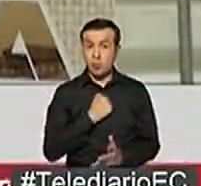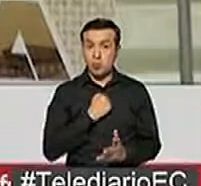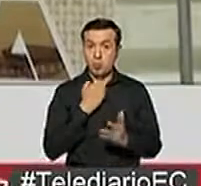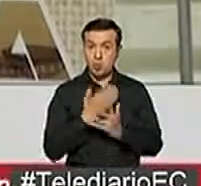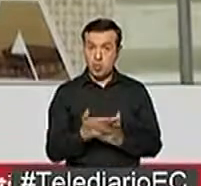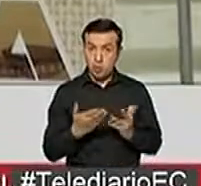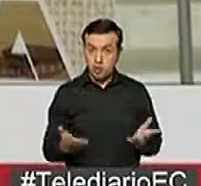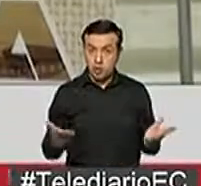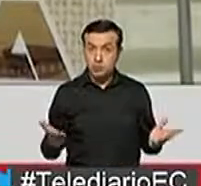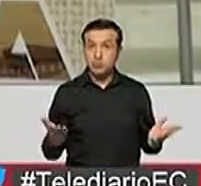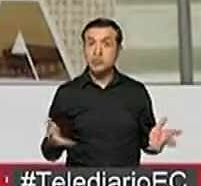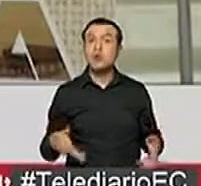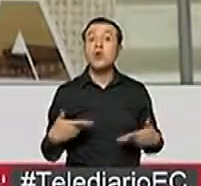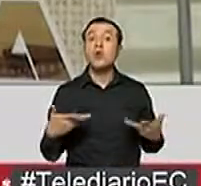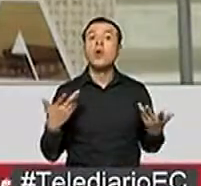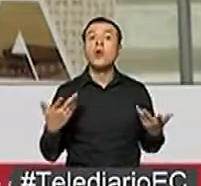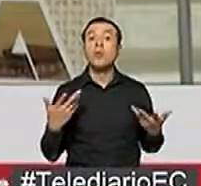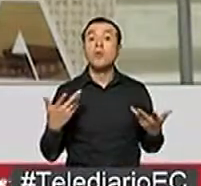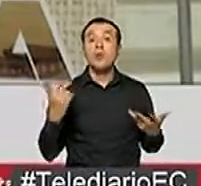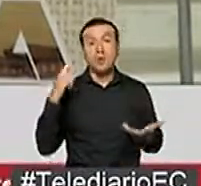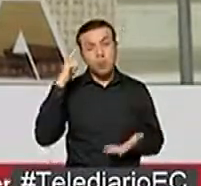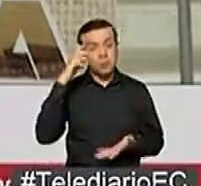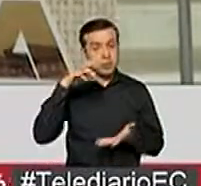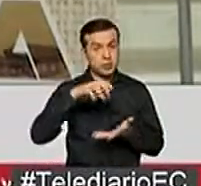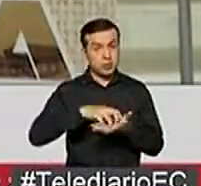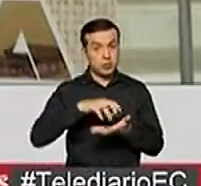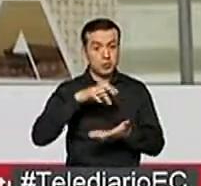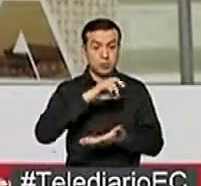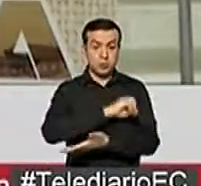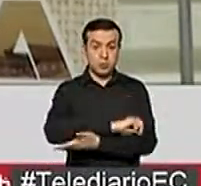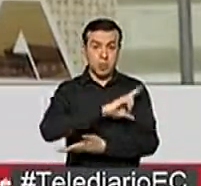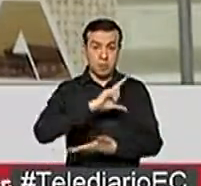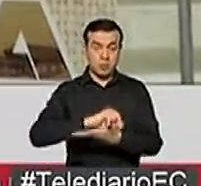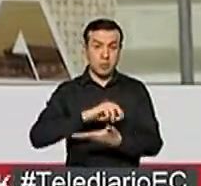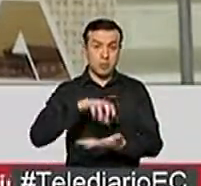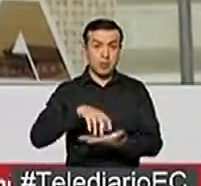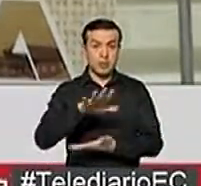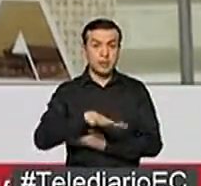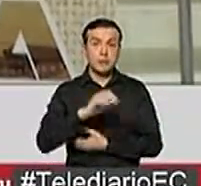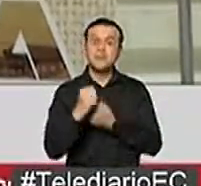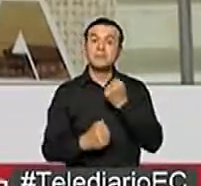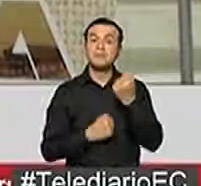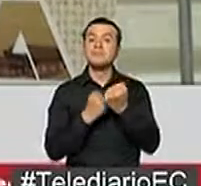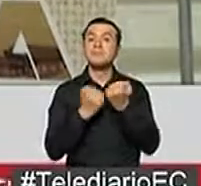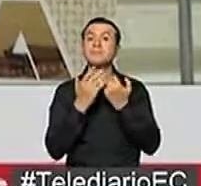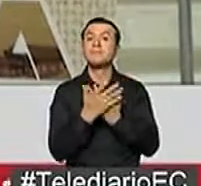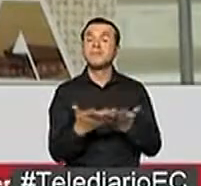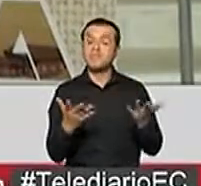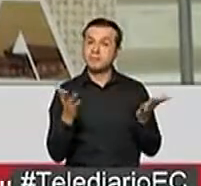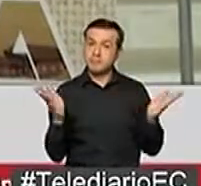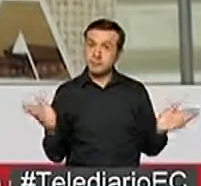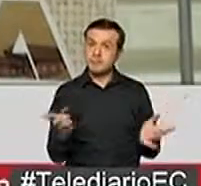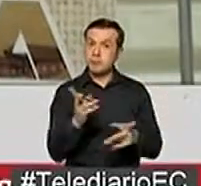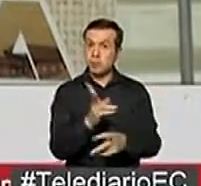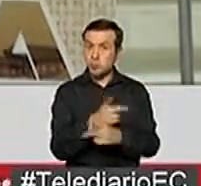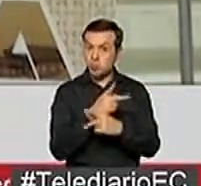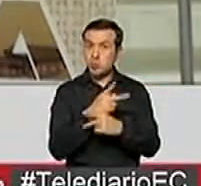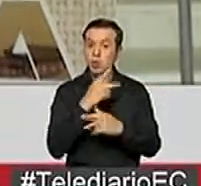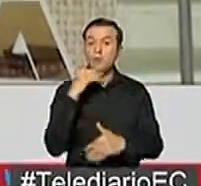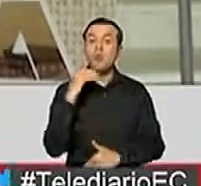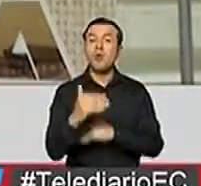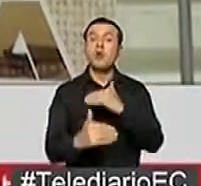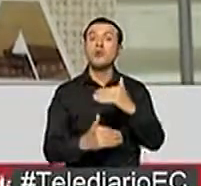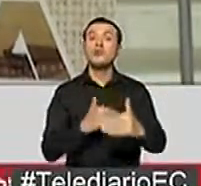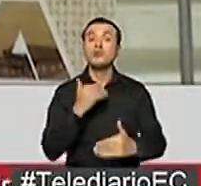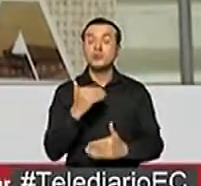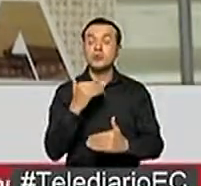productos bajo la visión del gobierno provincial de Napo, que ha facilitado la parte productiva, la parte de procesamiento,